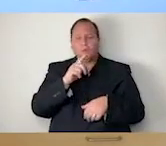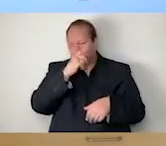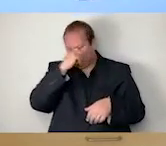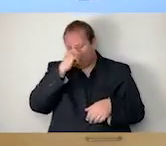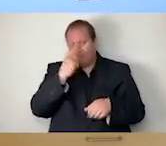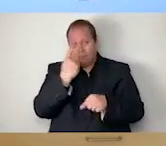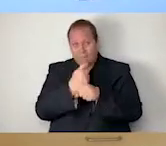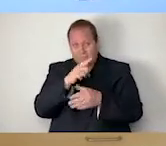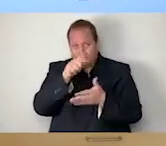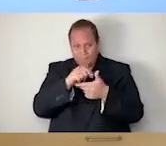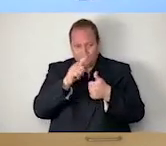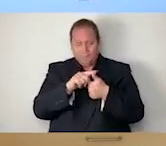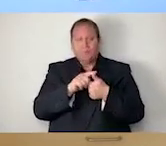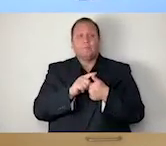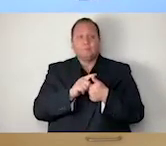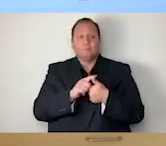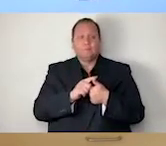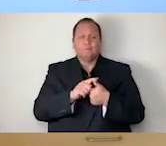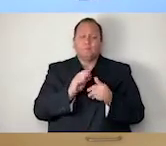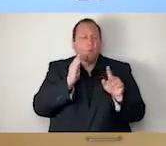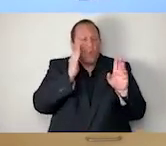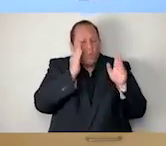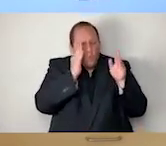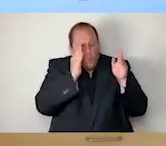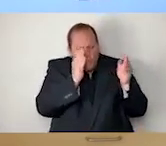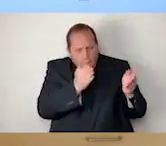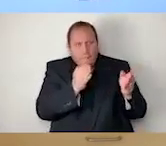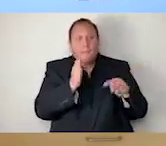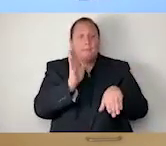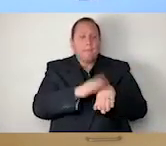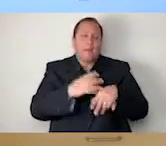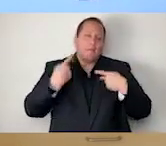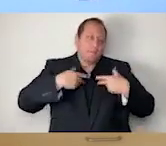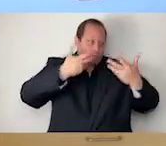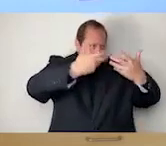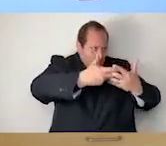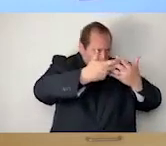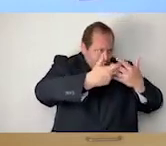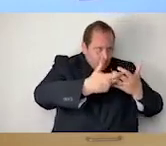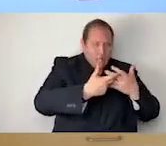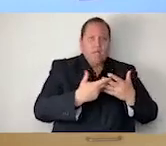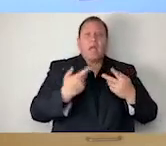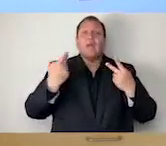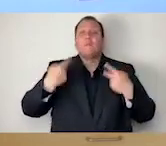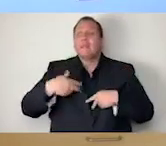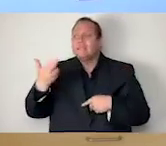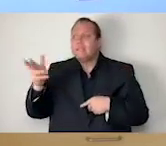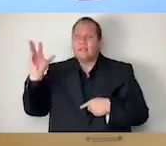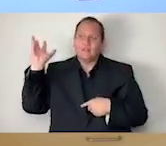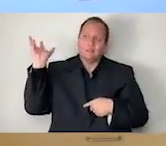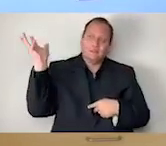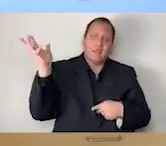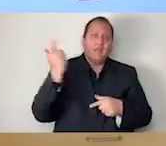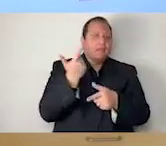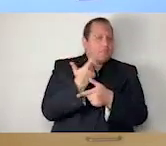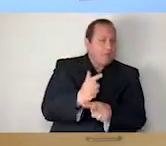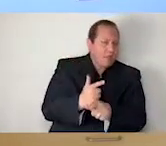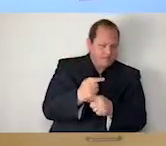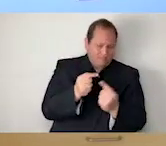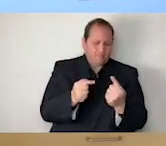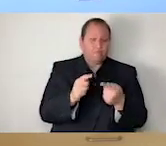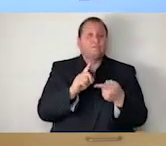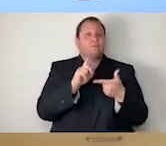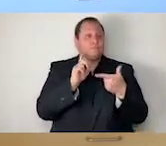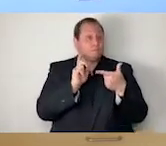por el decreto presidencial y particularmente es el sector maquilador la industria restaurantera los